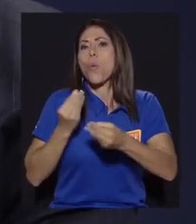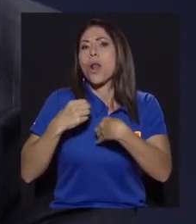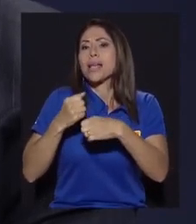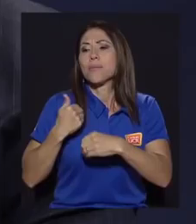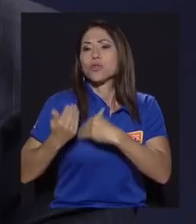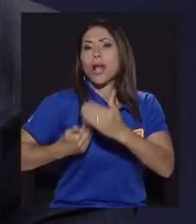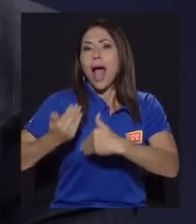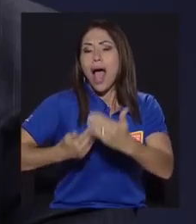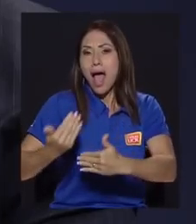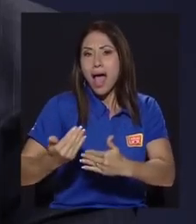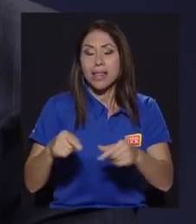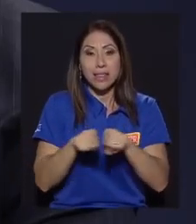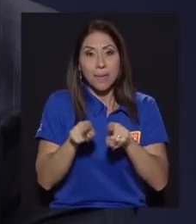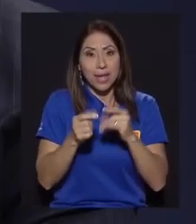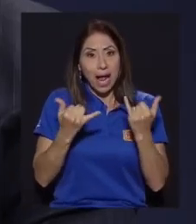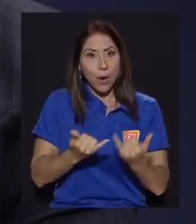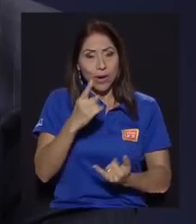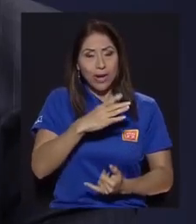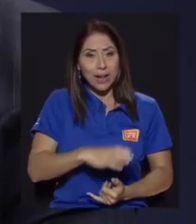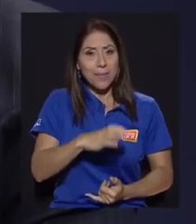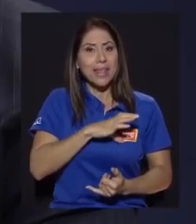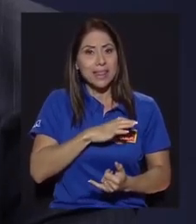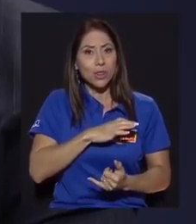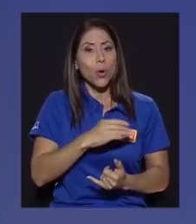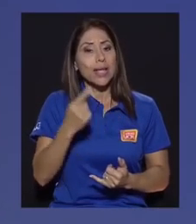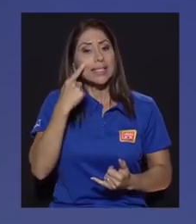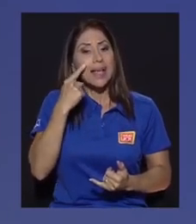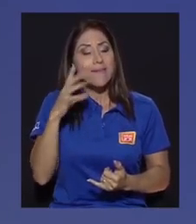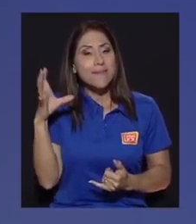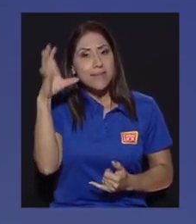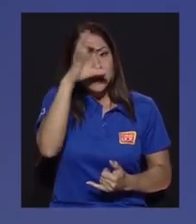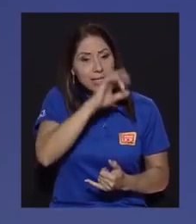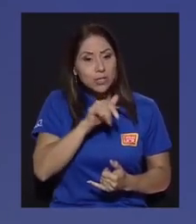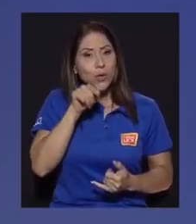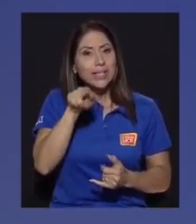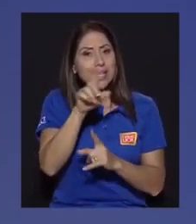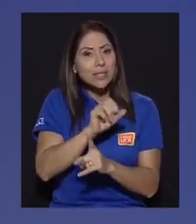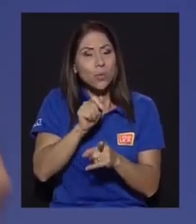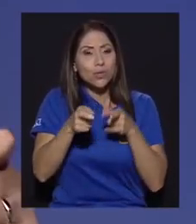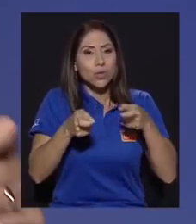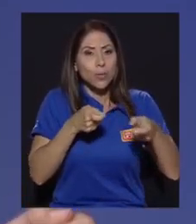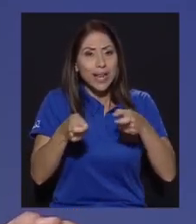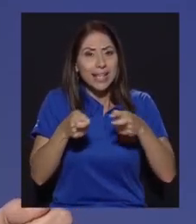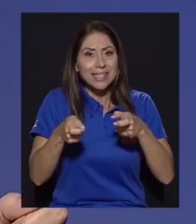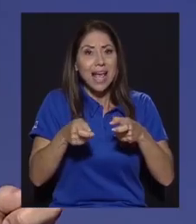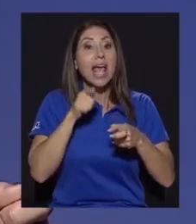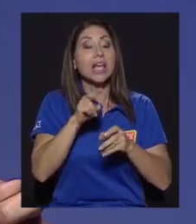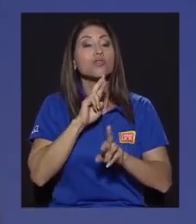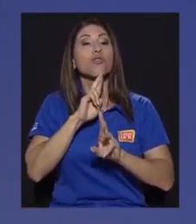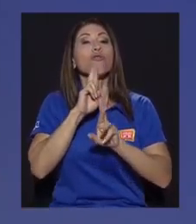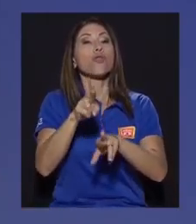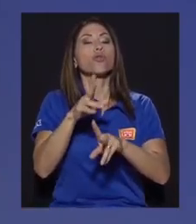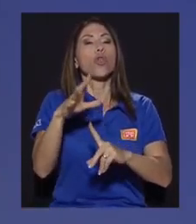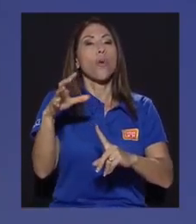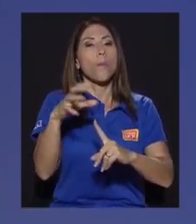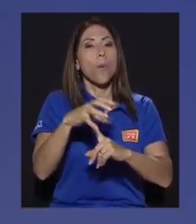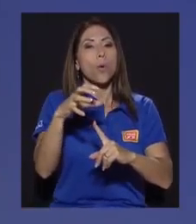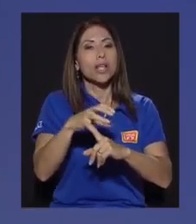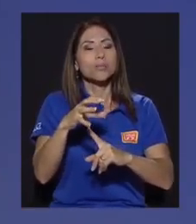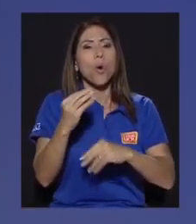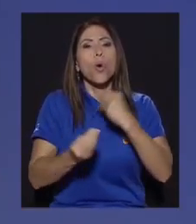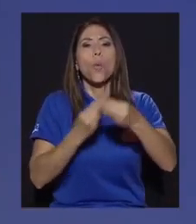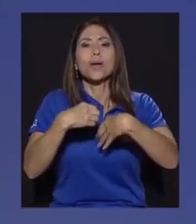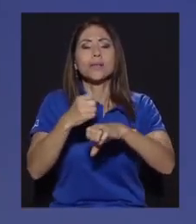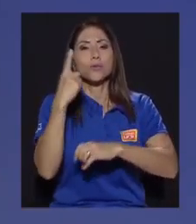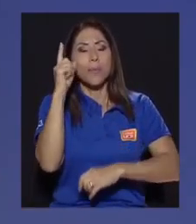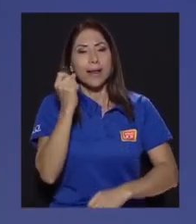también hay otro elemento que ha destacado es esa franja dominante es que eso es fruto de un populismo cómo hacemos para